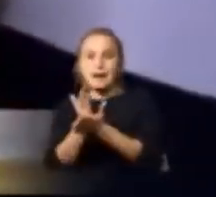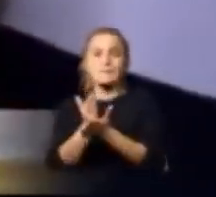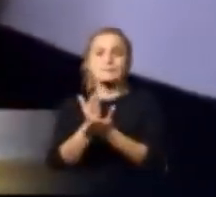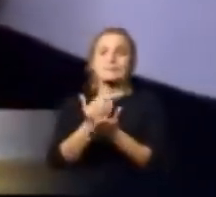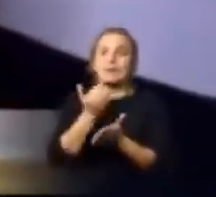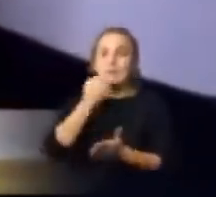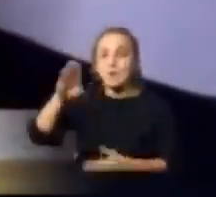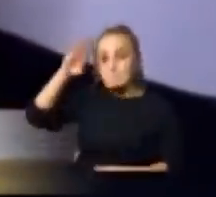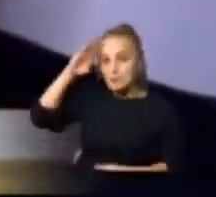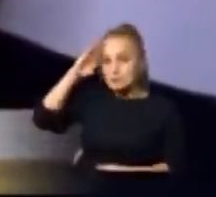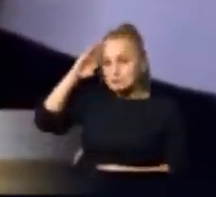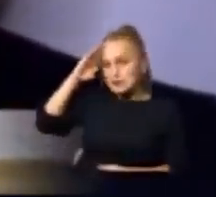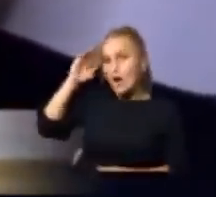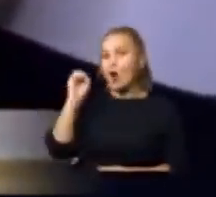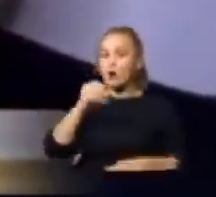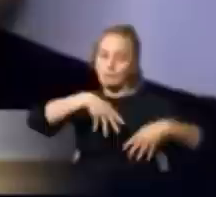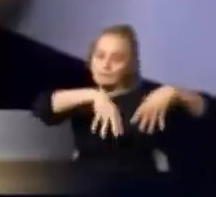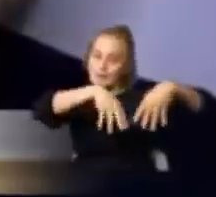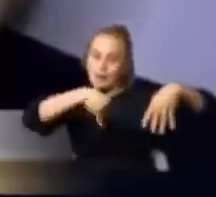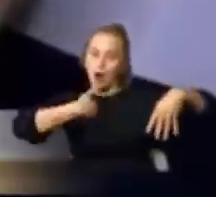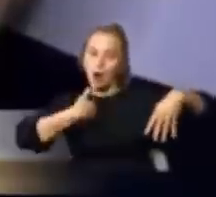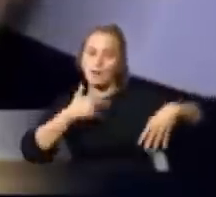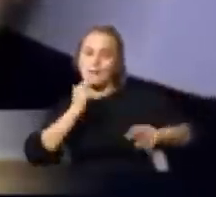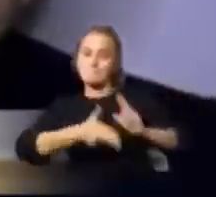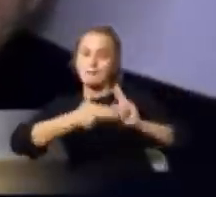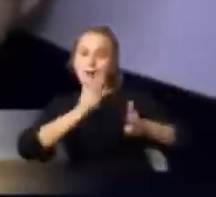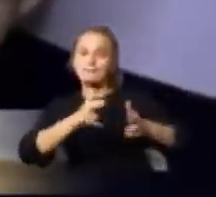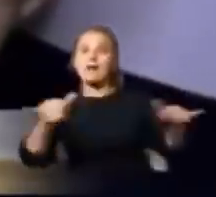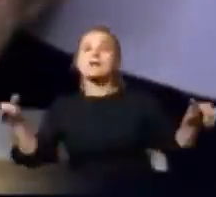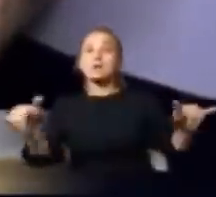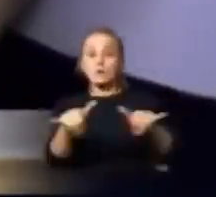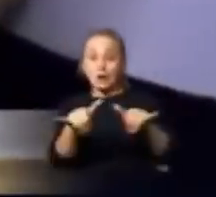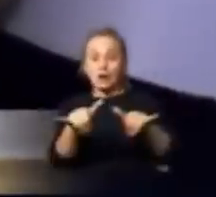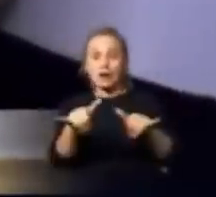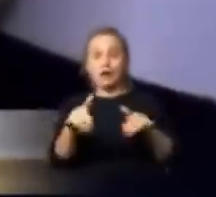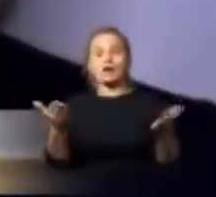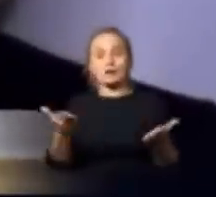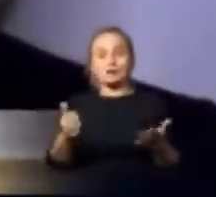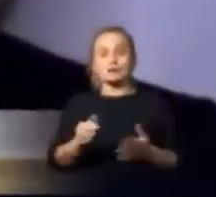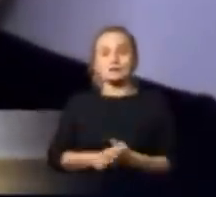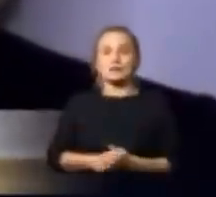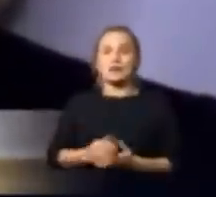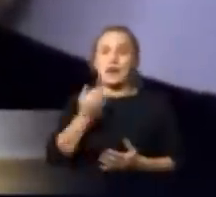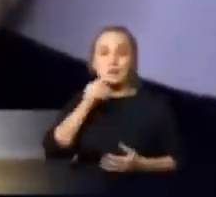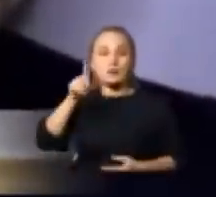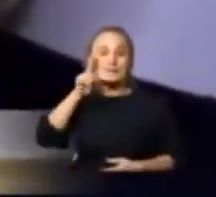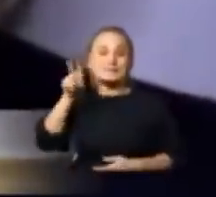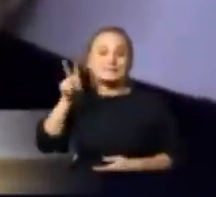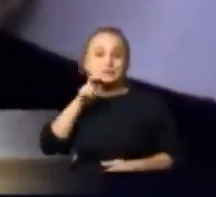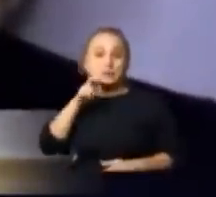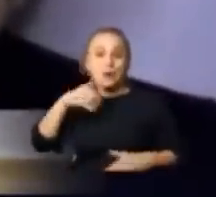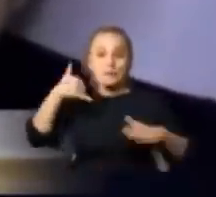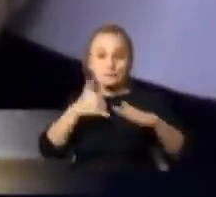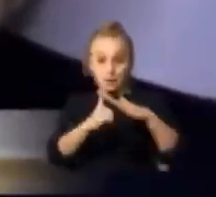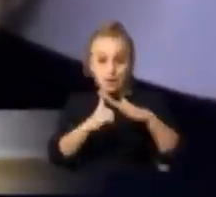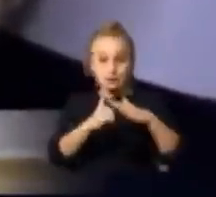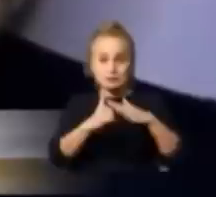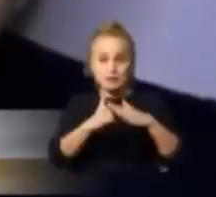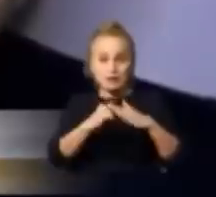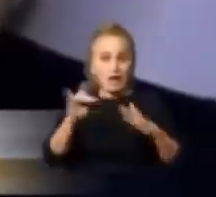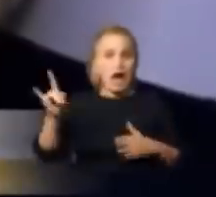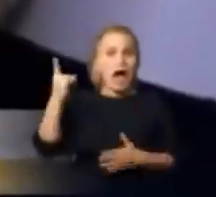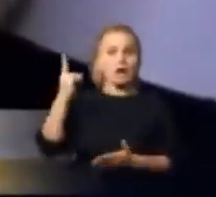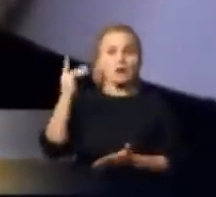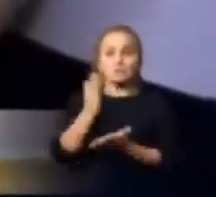miembros de la fuerza pública, pero también contra los civiles desarmados. Y lo mismo en el caso de la violencia sexual, lo que se haya